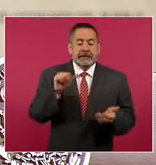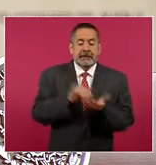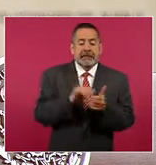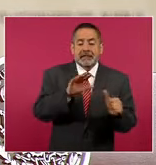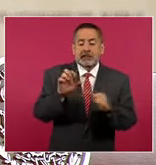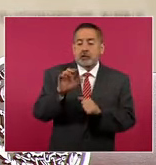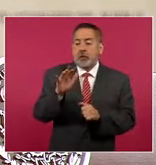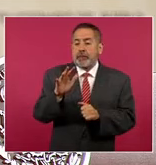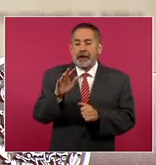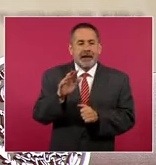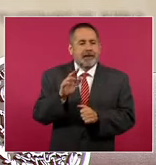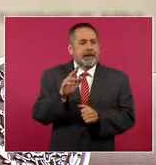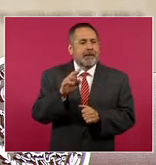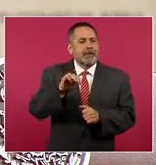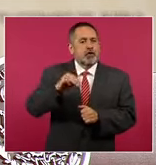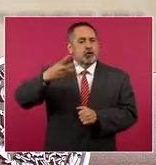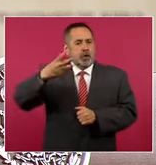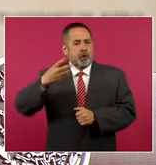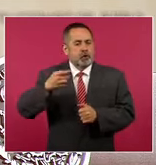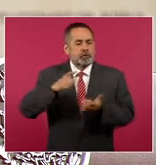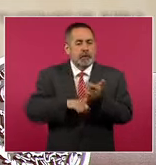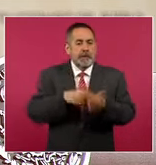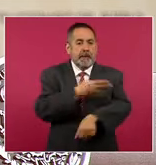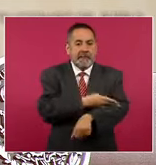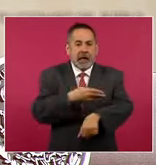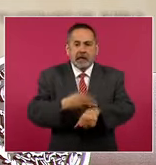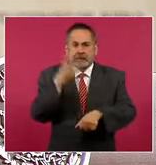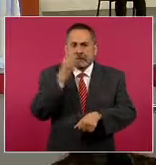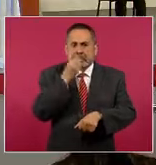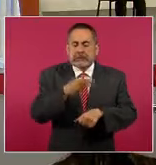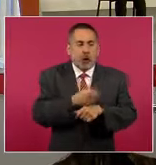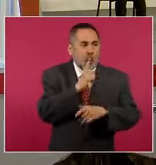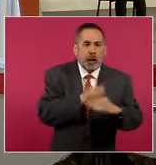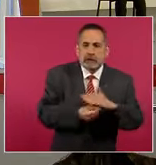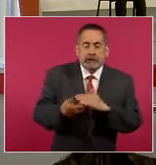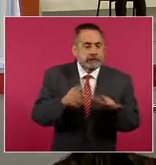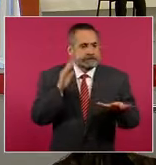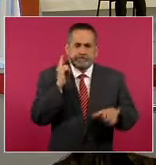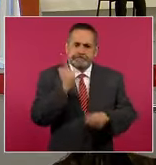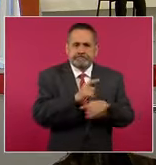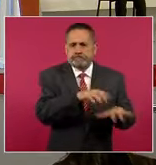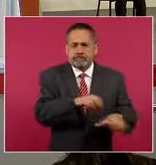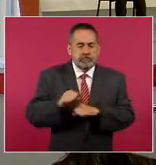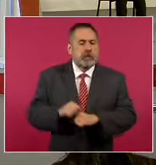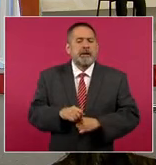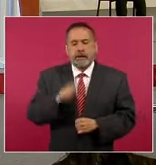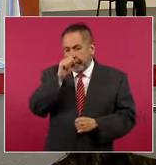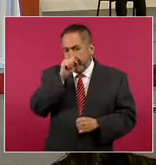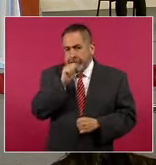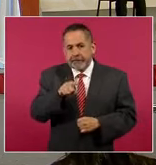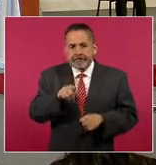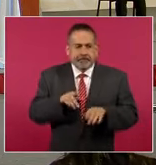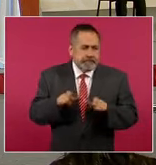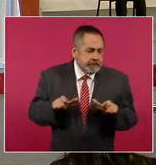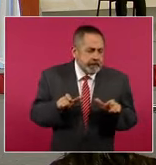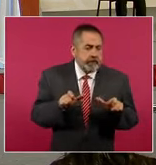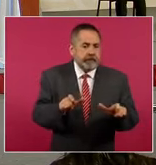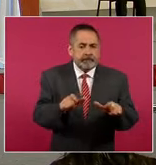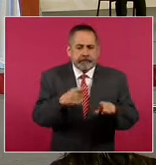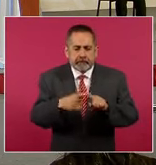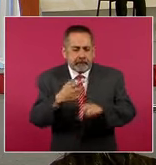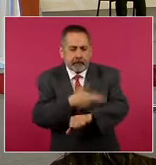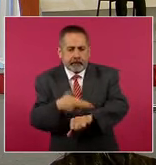6.655 metros cúbicos de maderas preciosas y se incrementaron las operaciones y expeditaron los